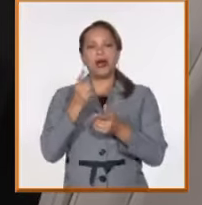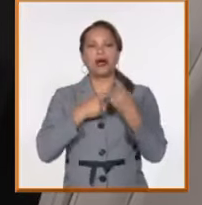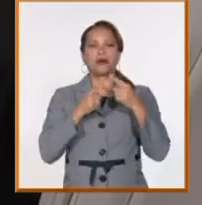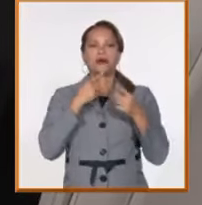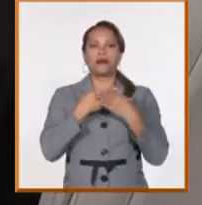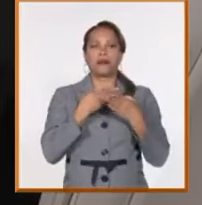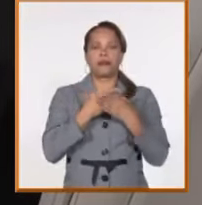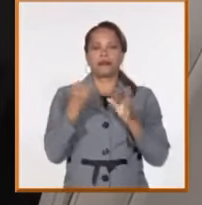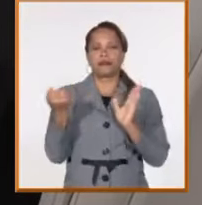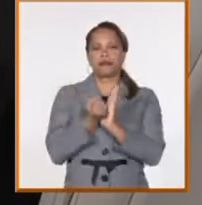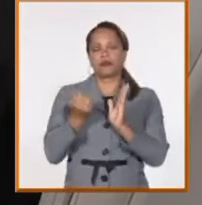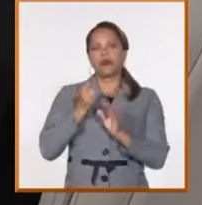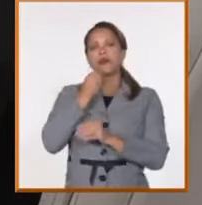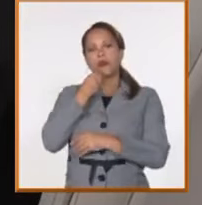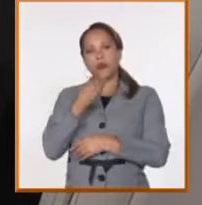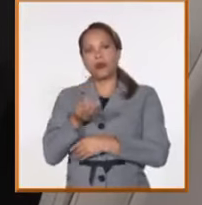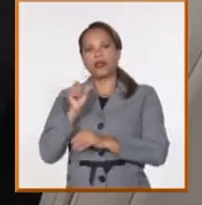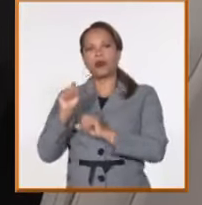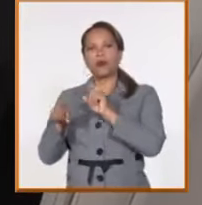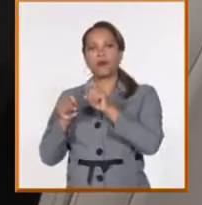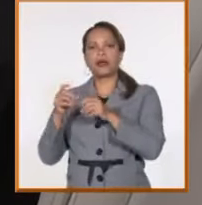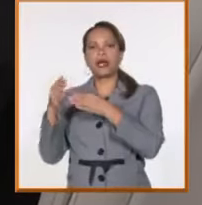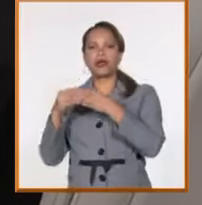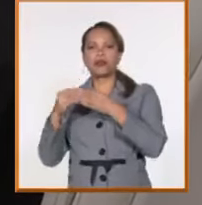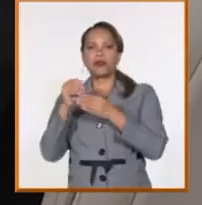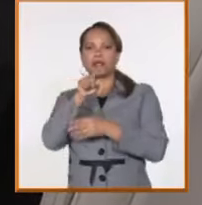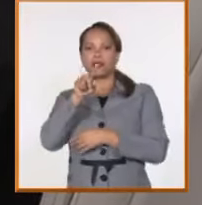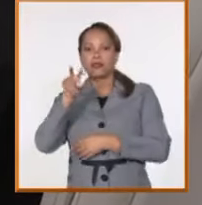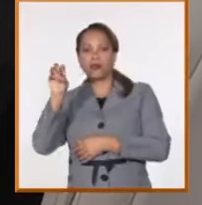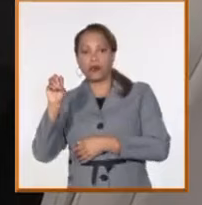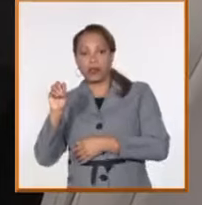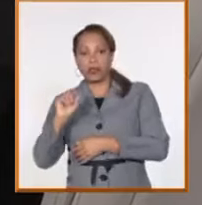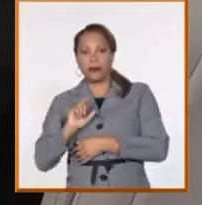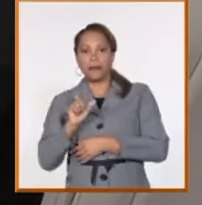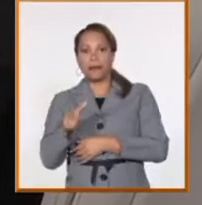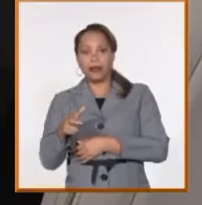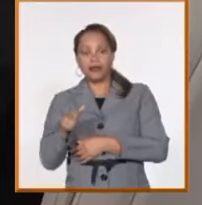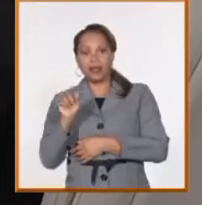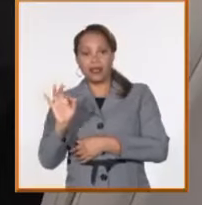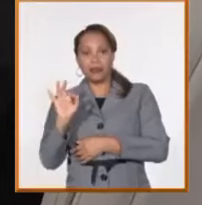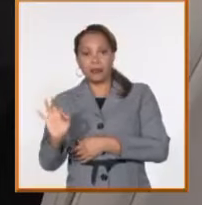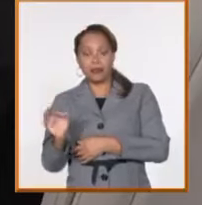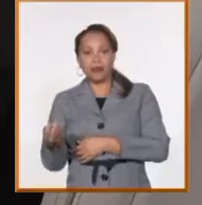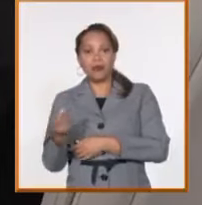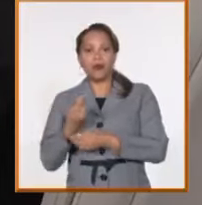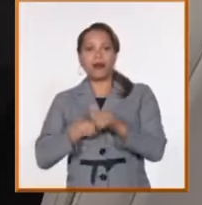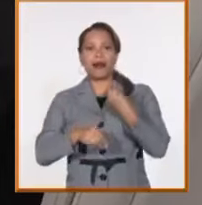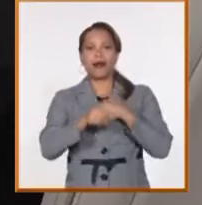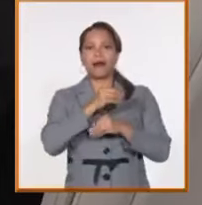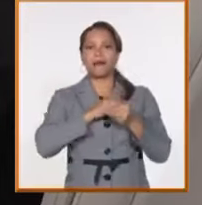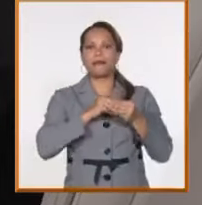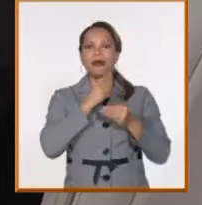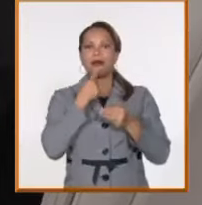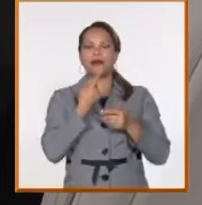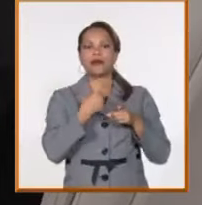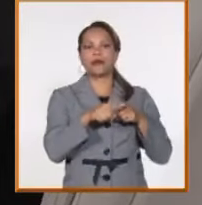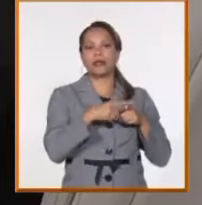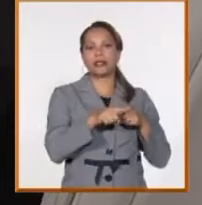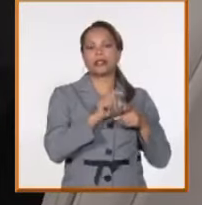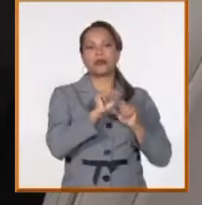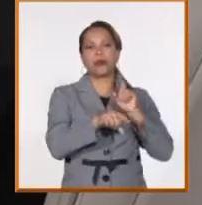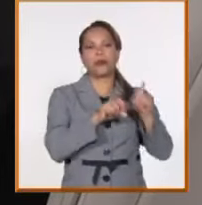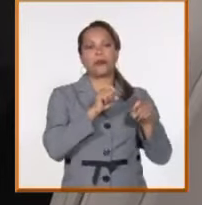autorizada a comprar el dólar a 120 pesos y invertir ese dólar entonces en la compra de materias primas en